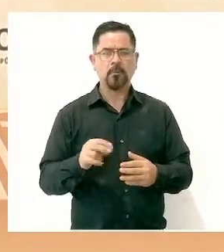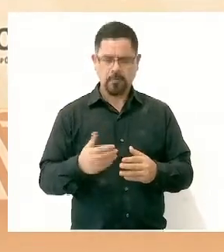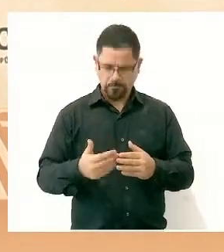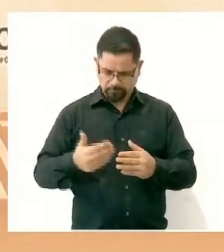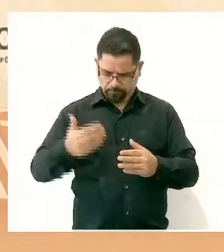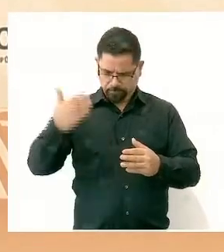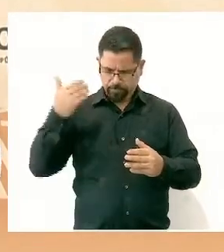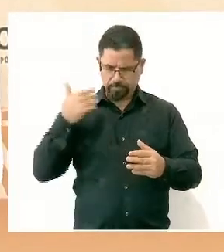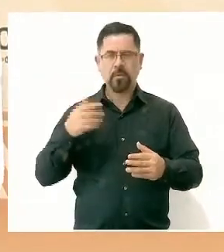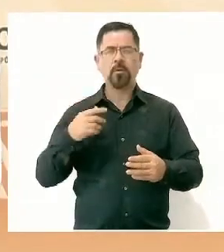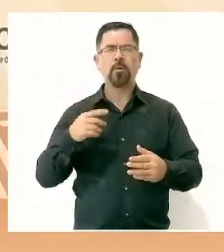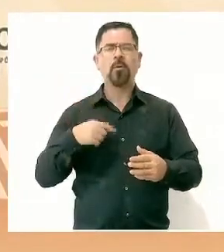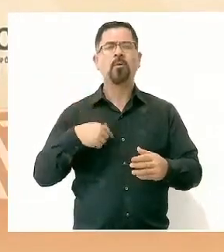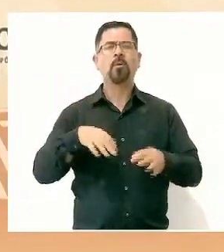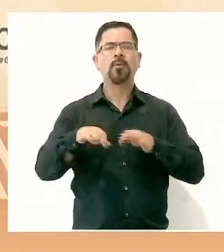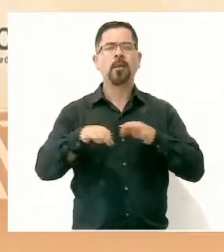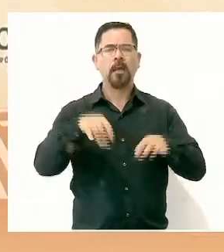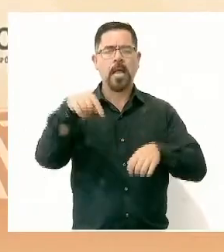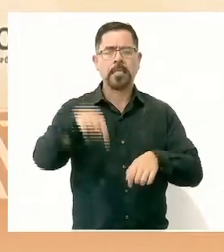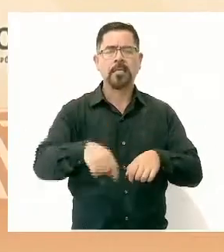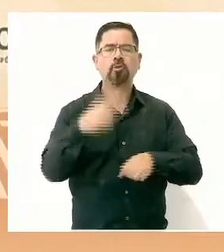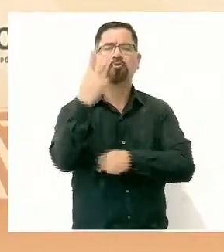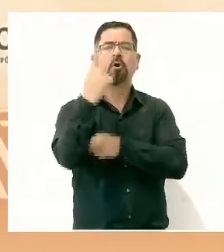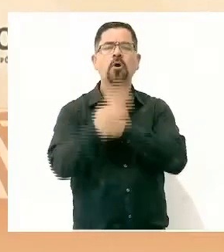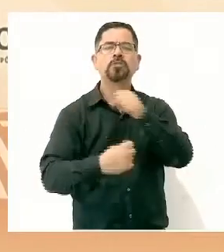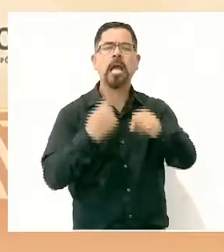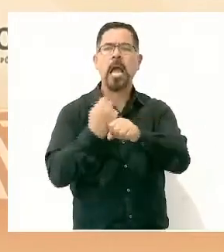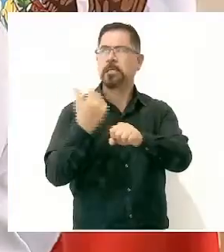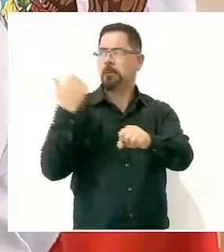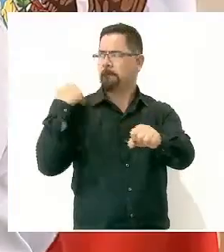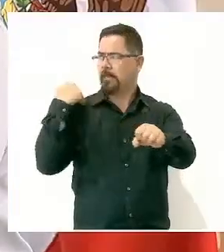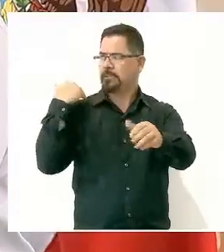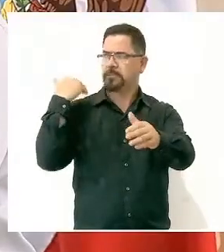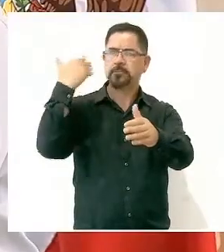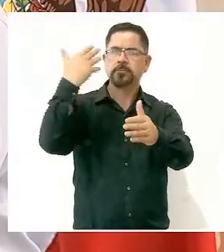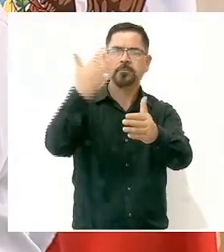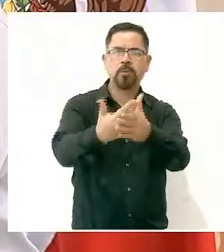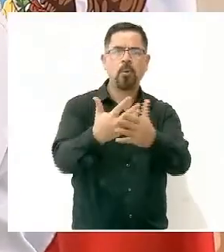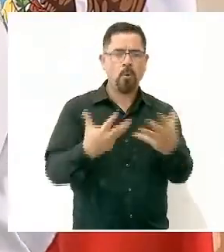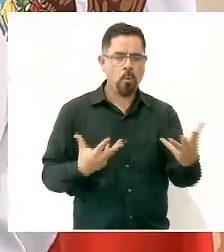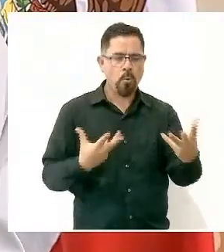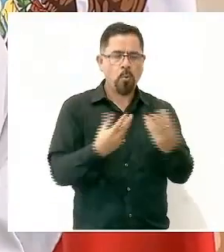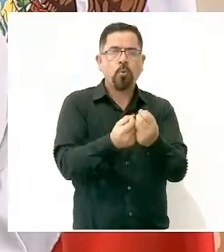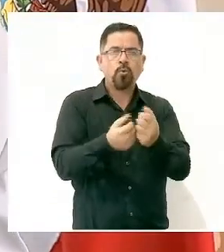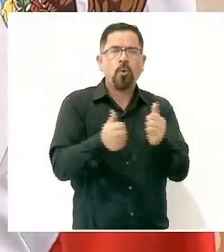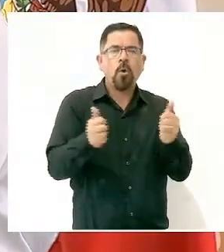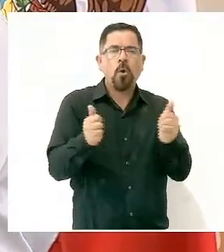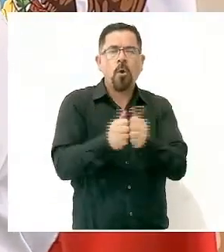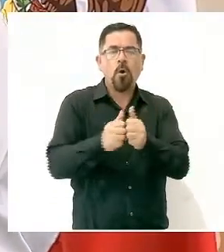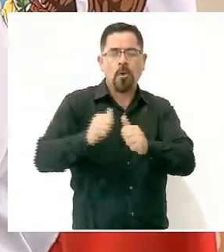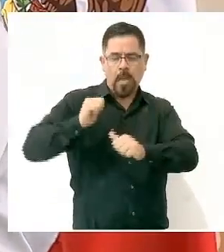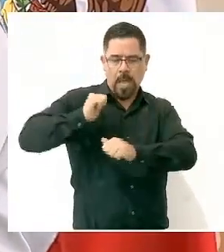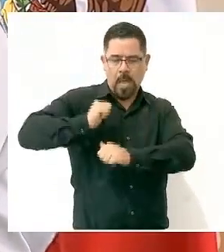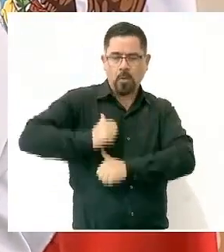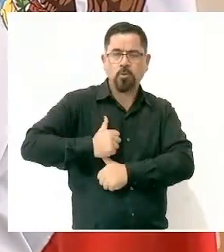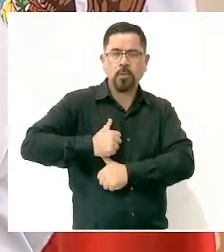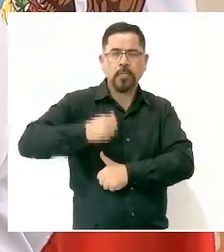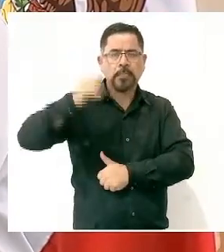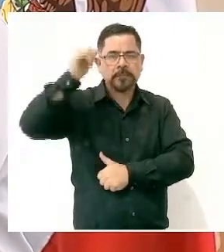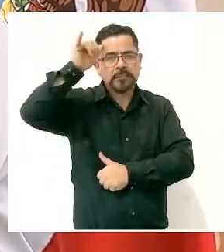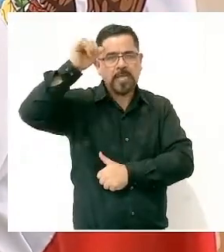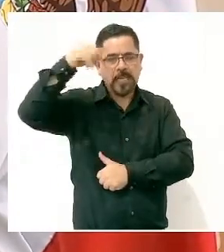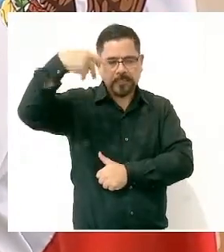Llevamos alrededor de 2 años trabajando de manera conjunta con las autoridades